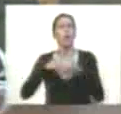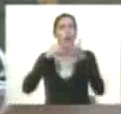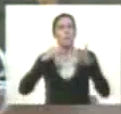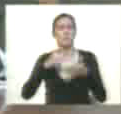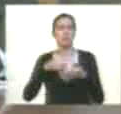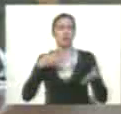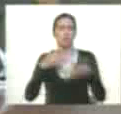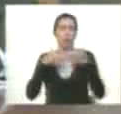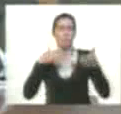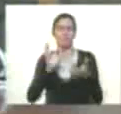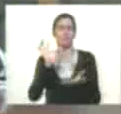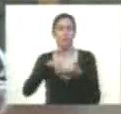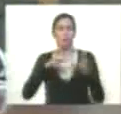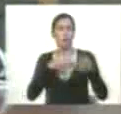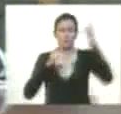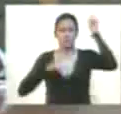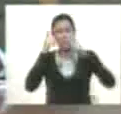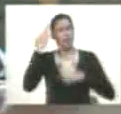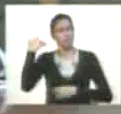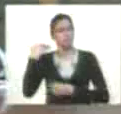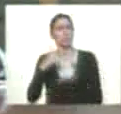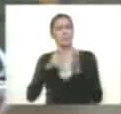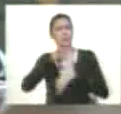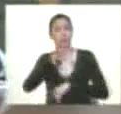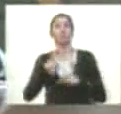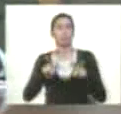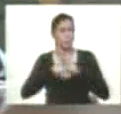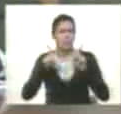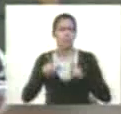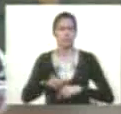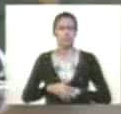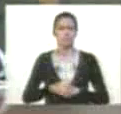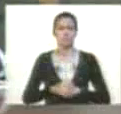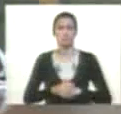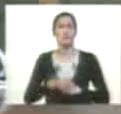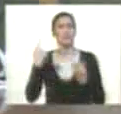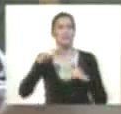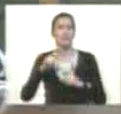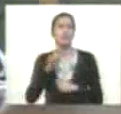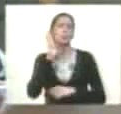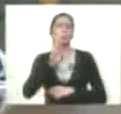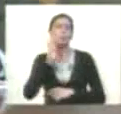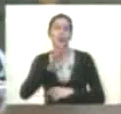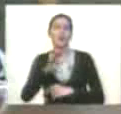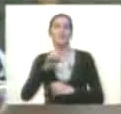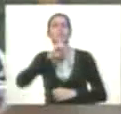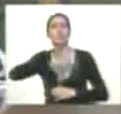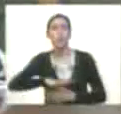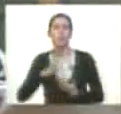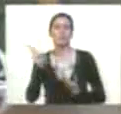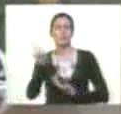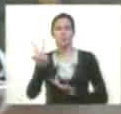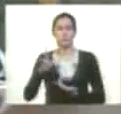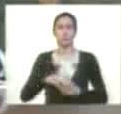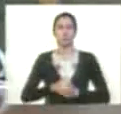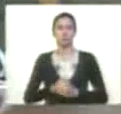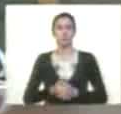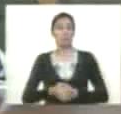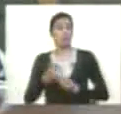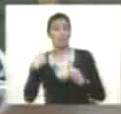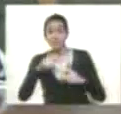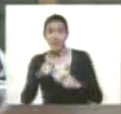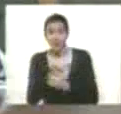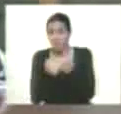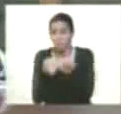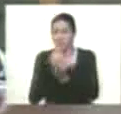Y las expresiones también de intentar mancillar la memoria histórica y el amor que tienen millones de hombres y mujeres por nuestro